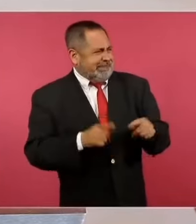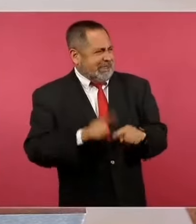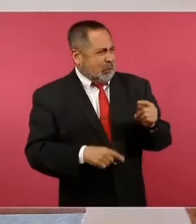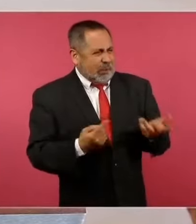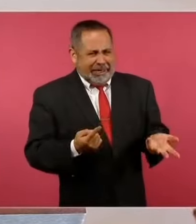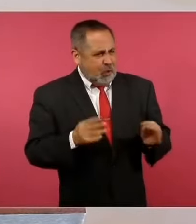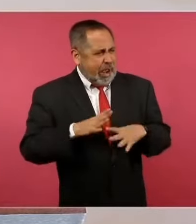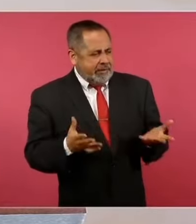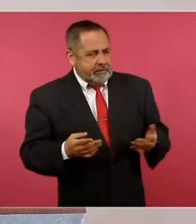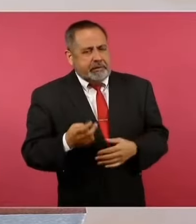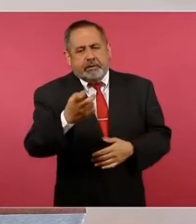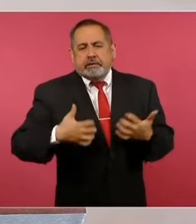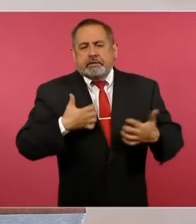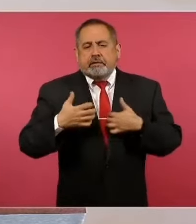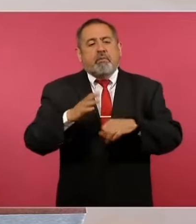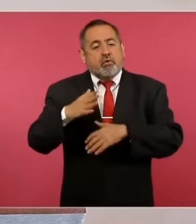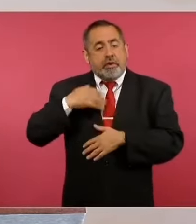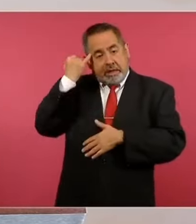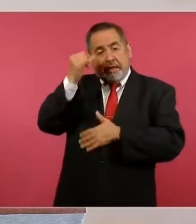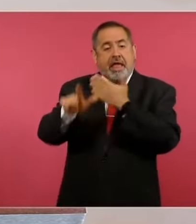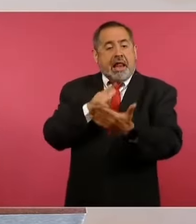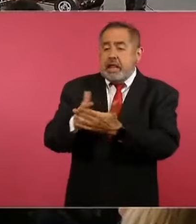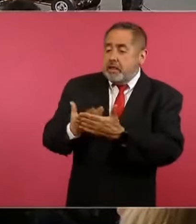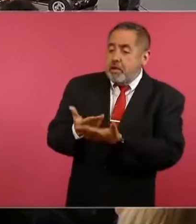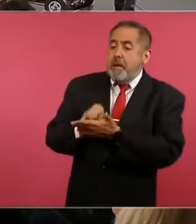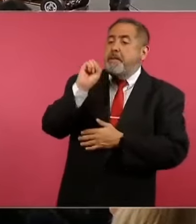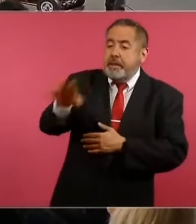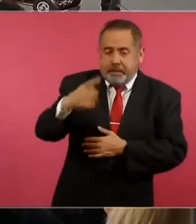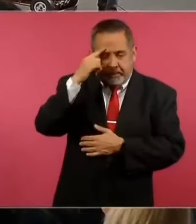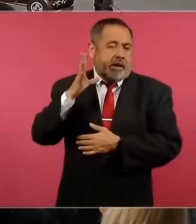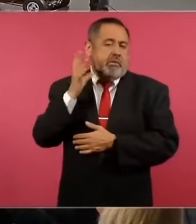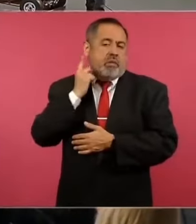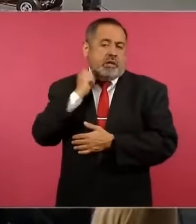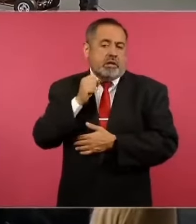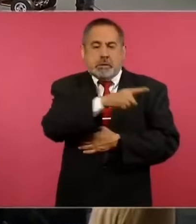que envié al Congreso. De eso se trata.